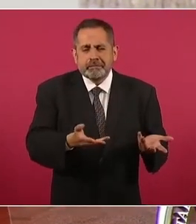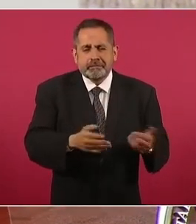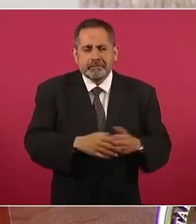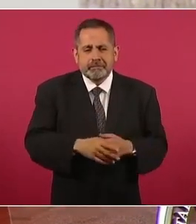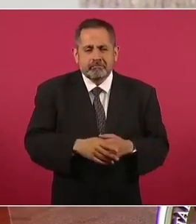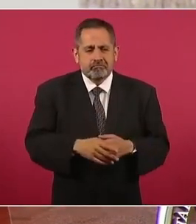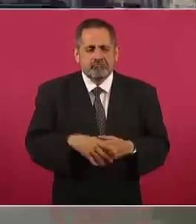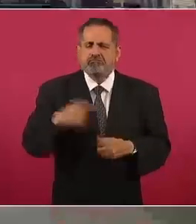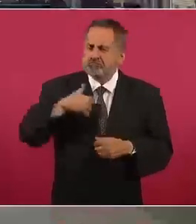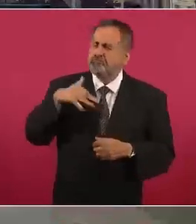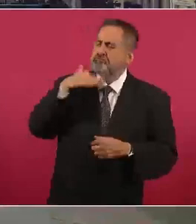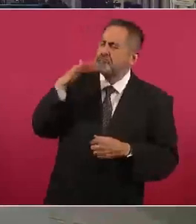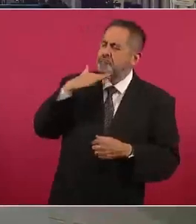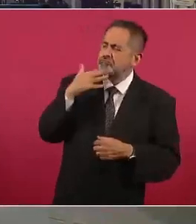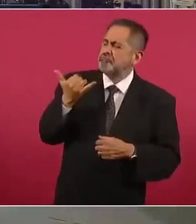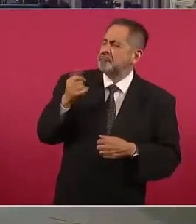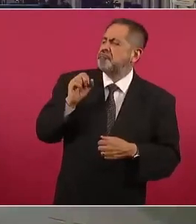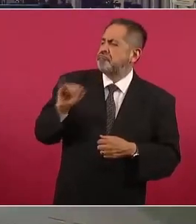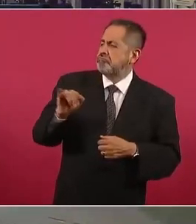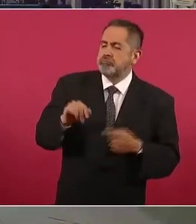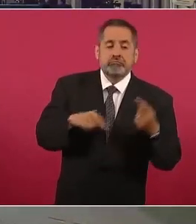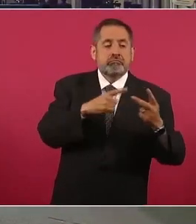no de los